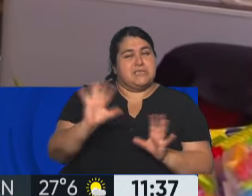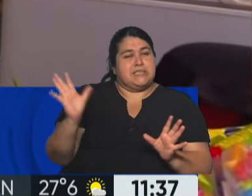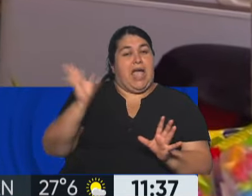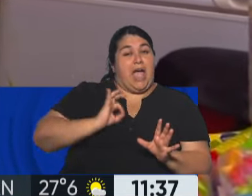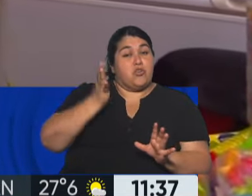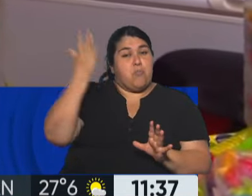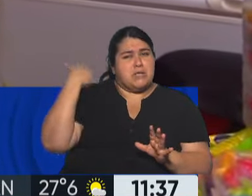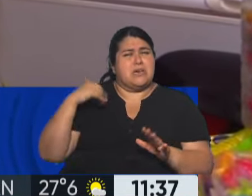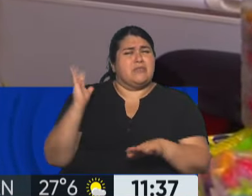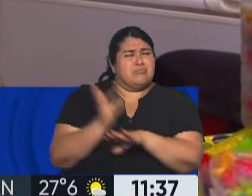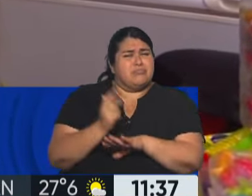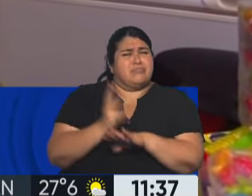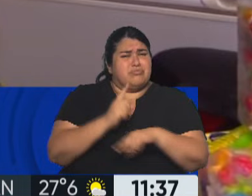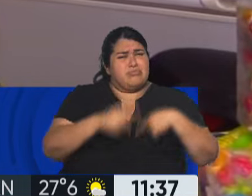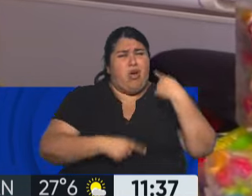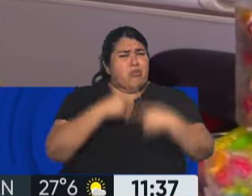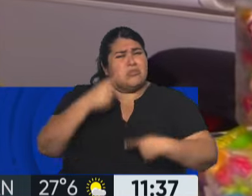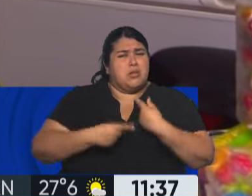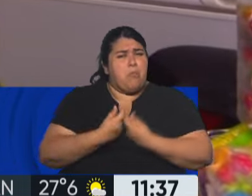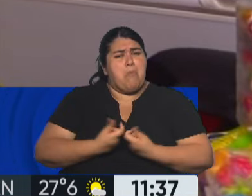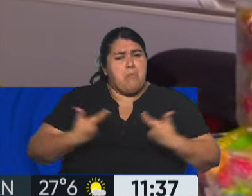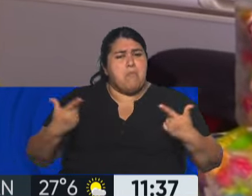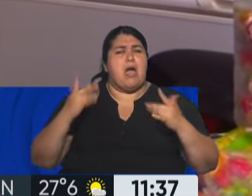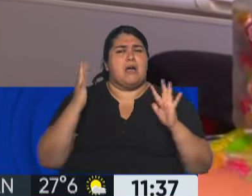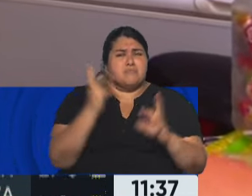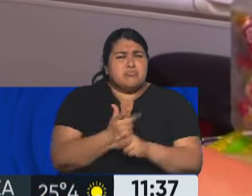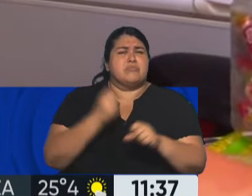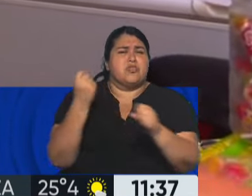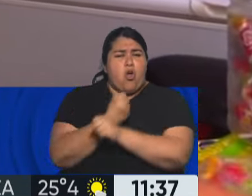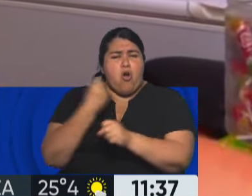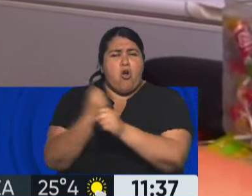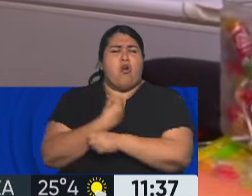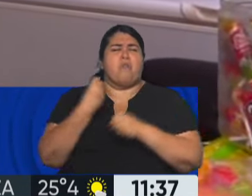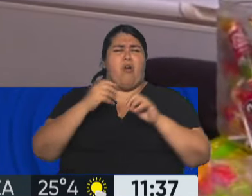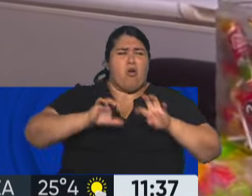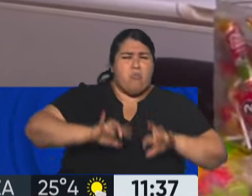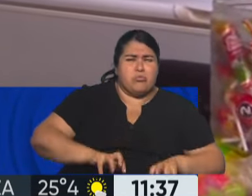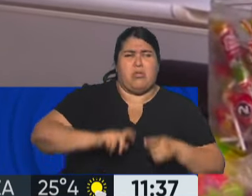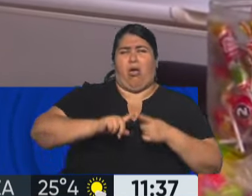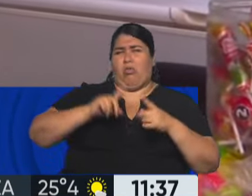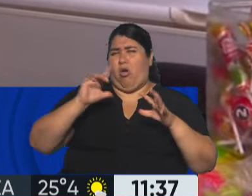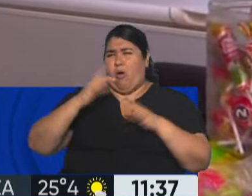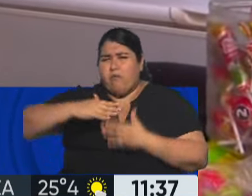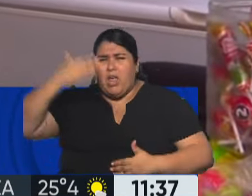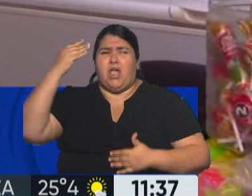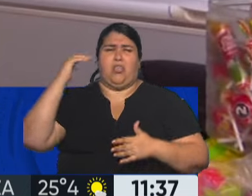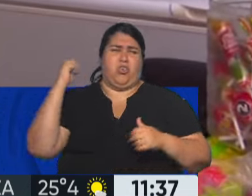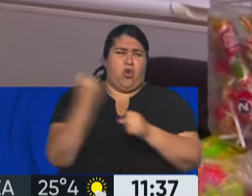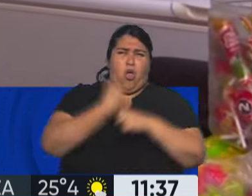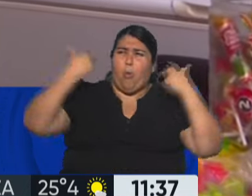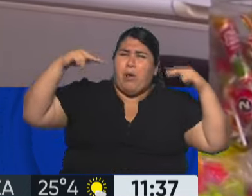pasado y muchos robos continuamente eh vandalismo rompieron han roto computadora vidrios